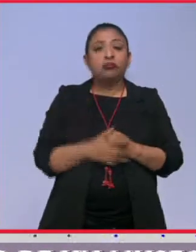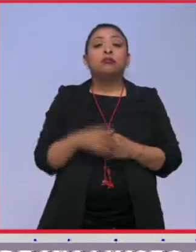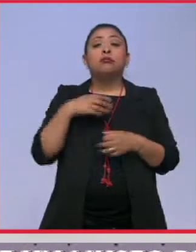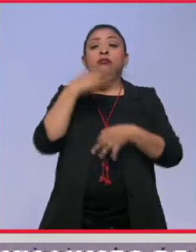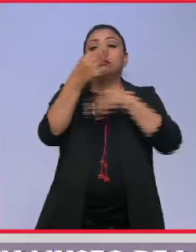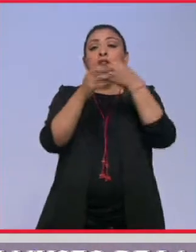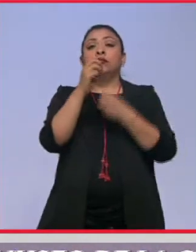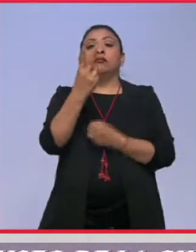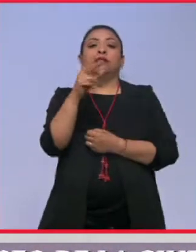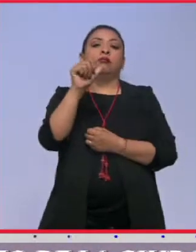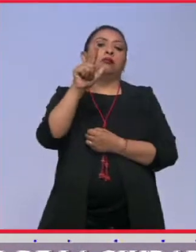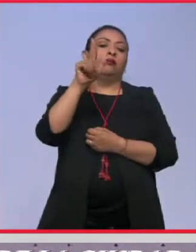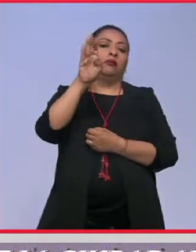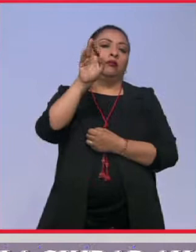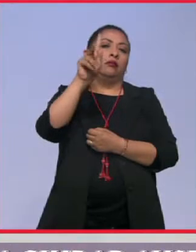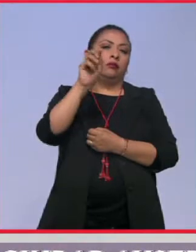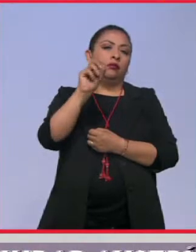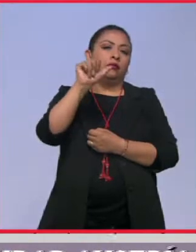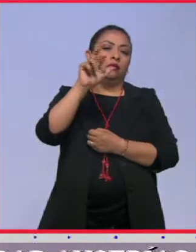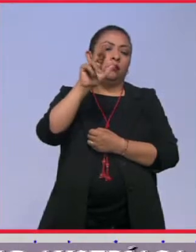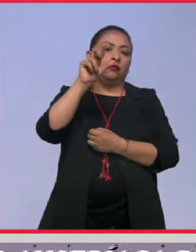Noticias 22, Alberto Aranda.